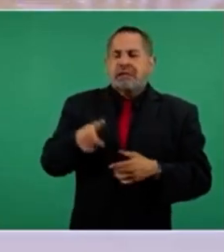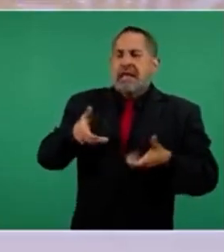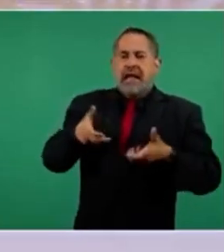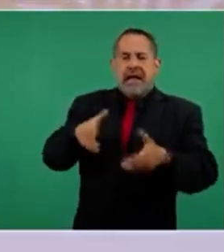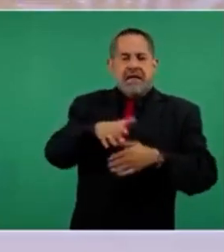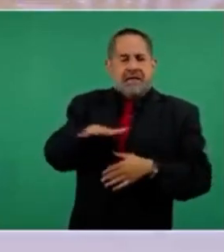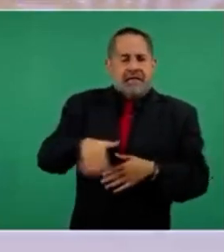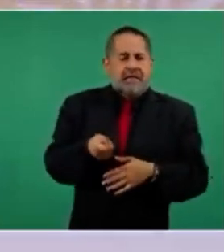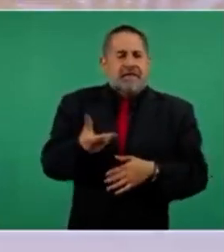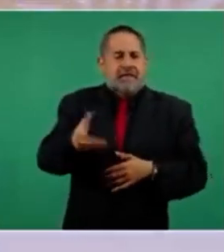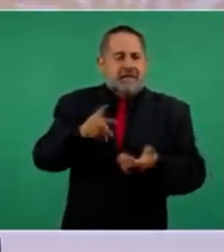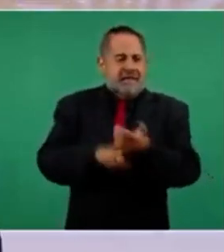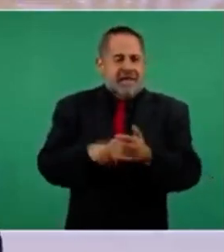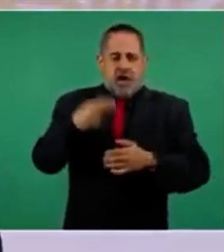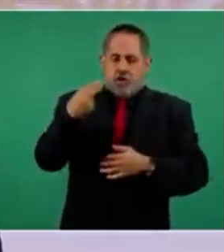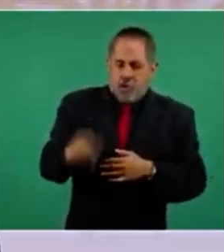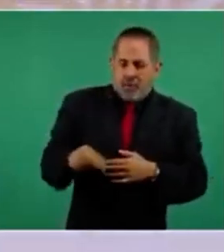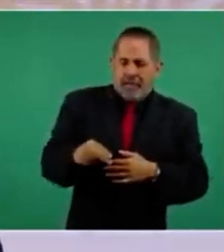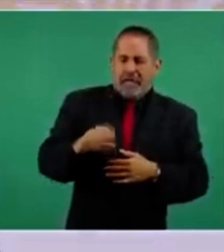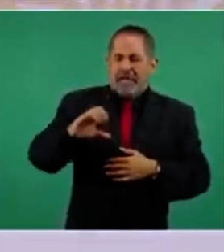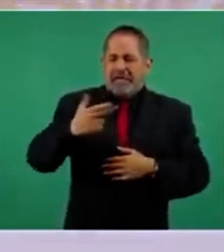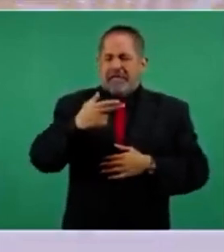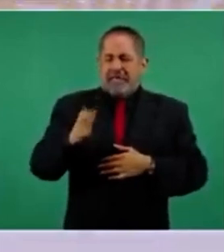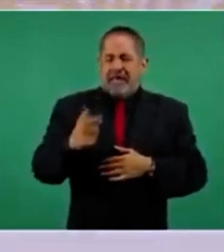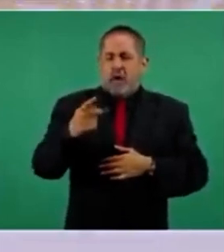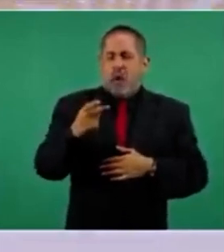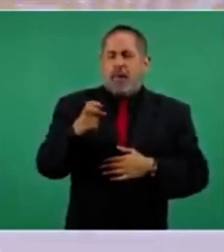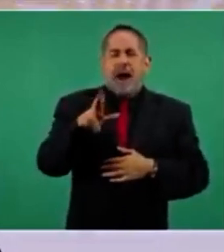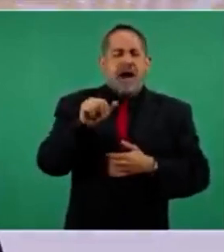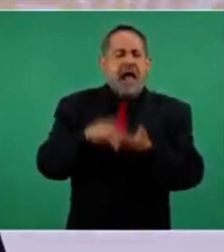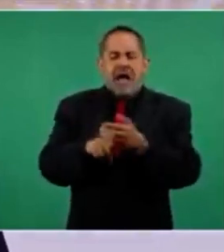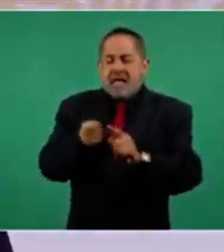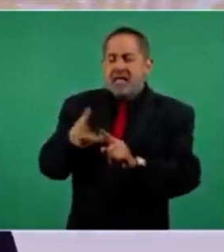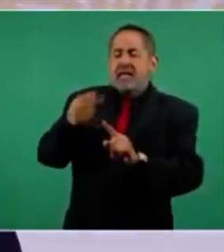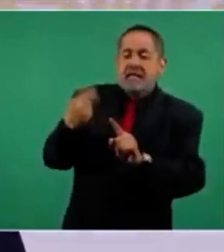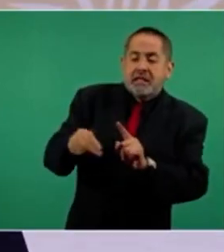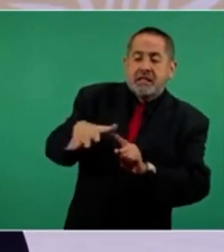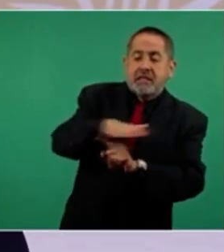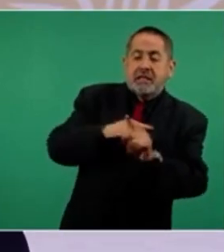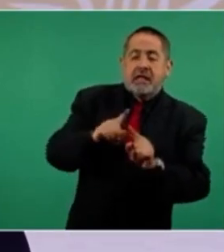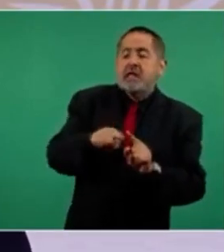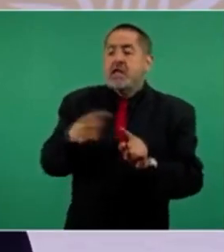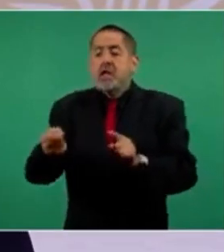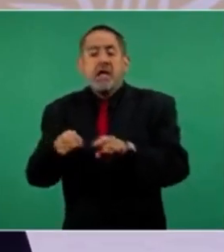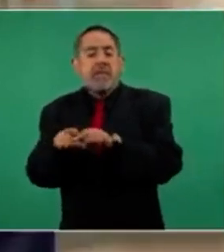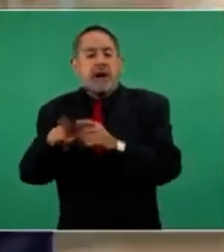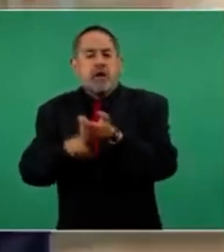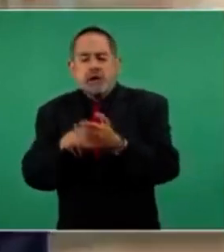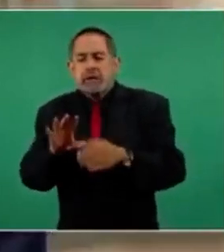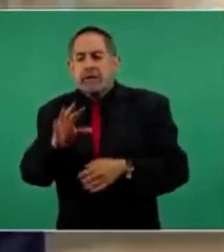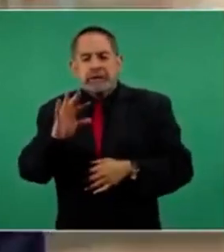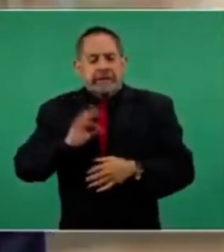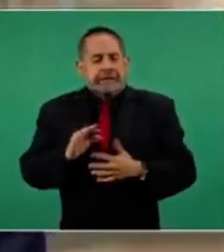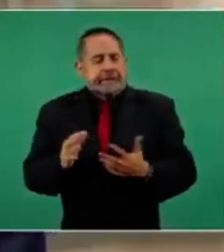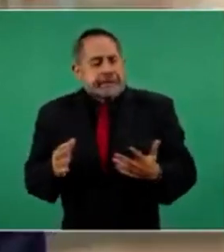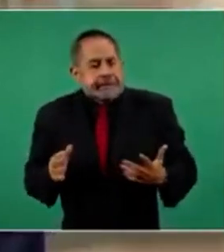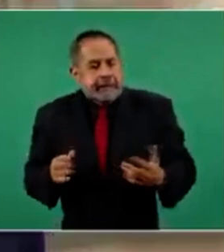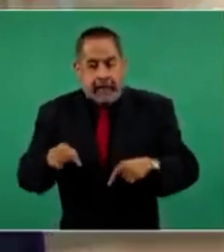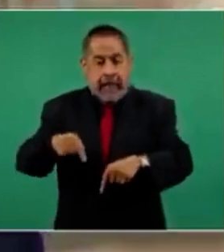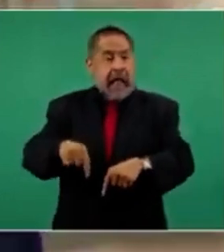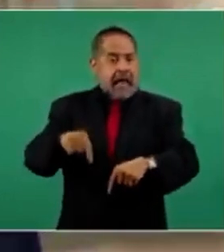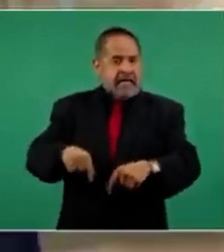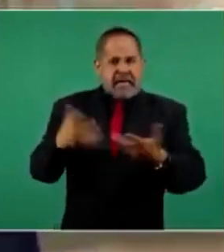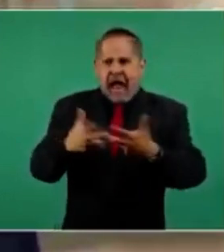después Ernesto Che Guevara y Fidel Castro Ruz por intermedio de su hermano Raúl. Aquí se entrenaron y organizaron